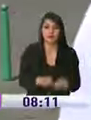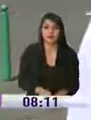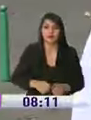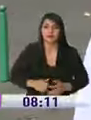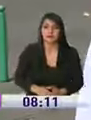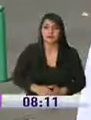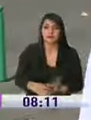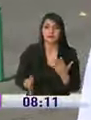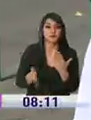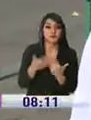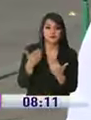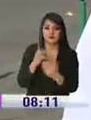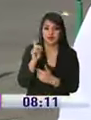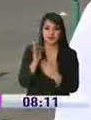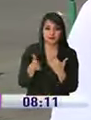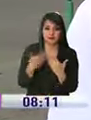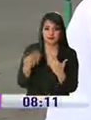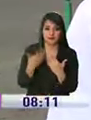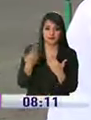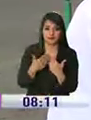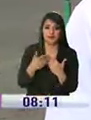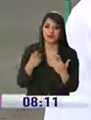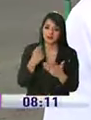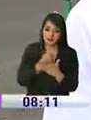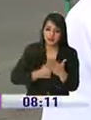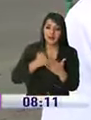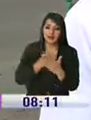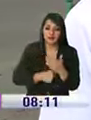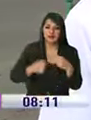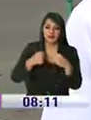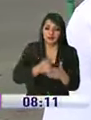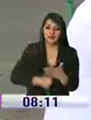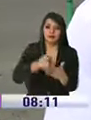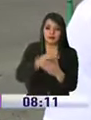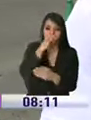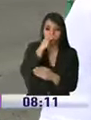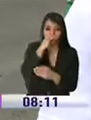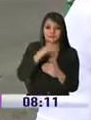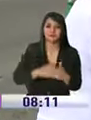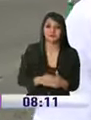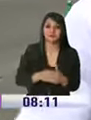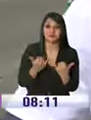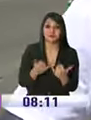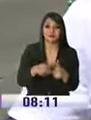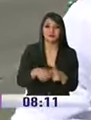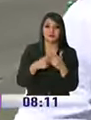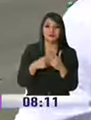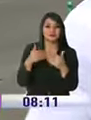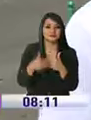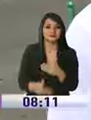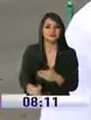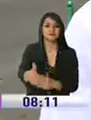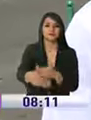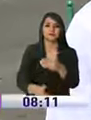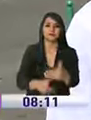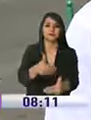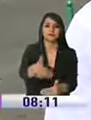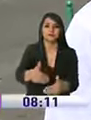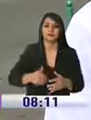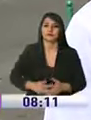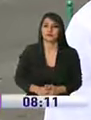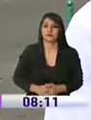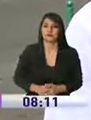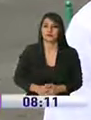que no es fácil sabemos que es un tema de una lucha constante sabemos que esto inicia ahorita pero va a ser un proceso nosotros hemos